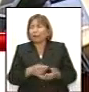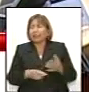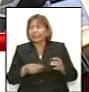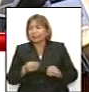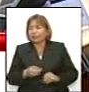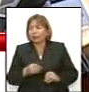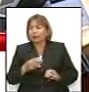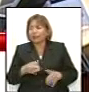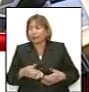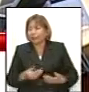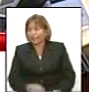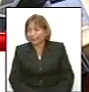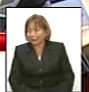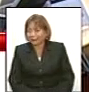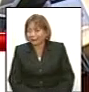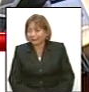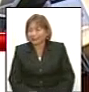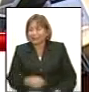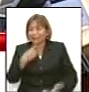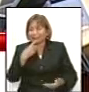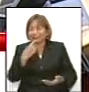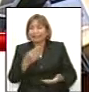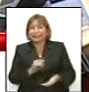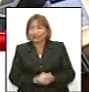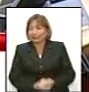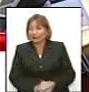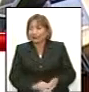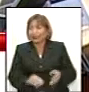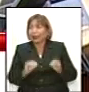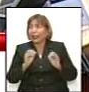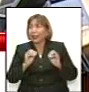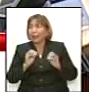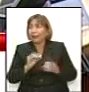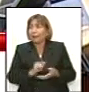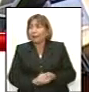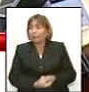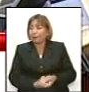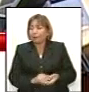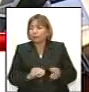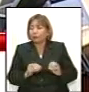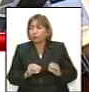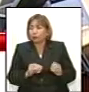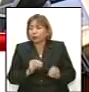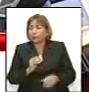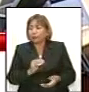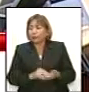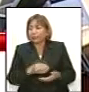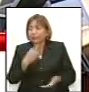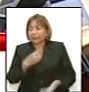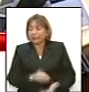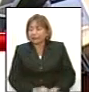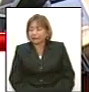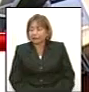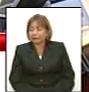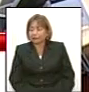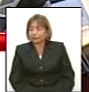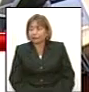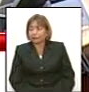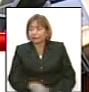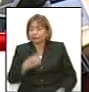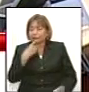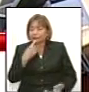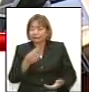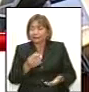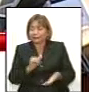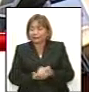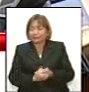repito, todas estas compras se hacen a través de la oficina de abastecimiento del ministerio y se le puede entregar